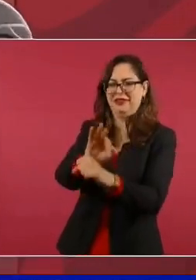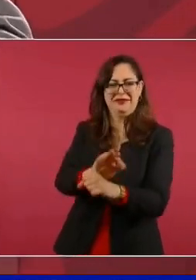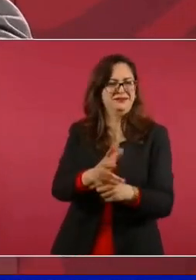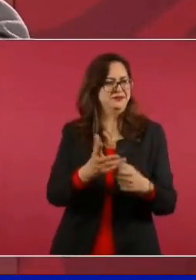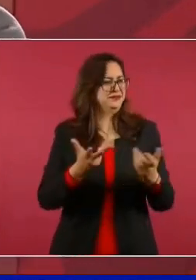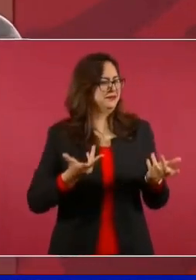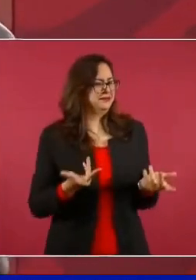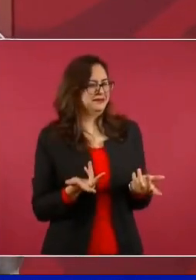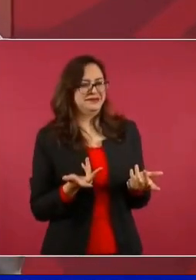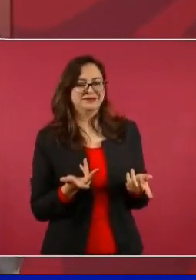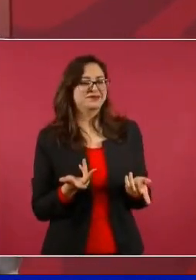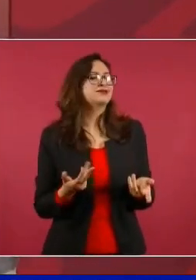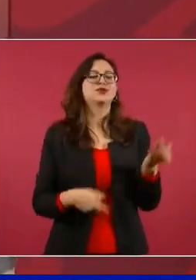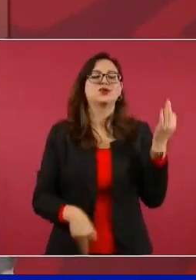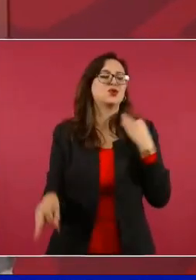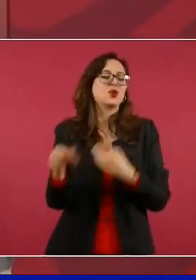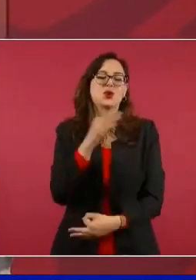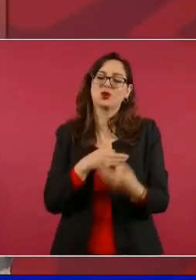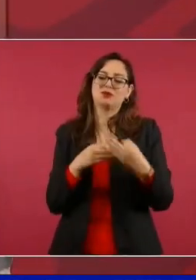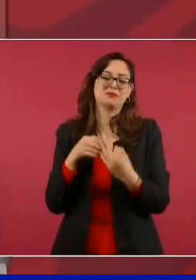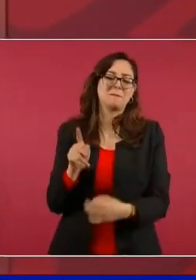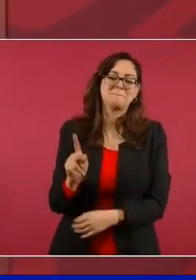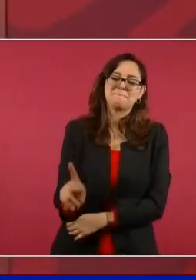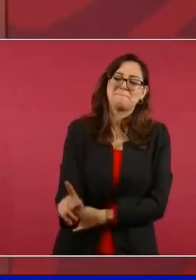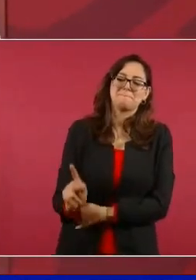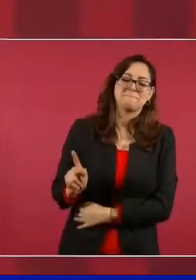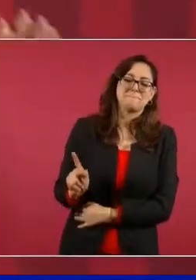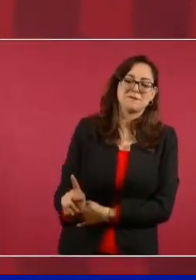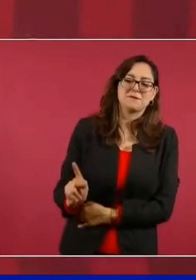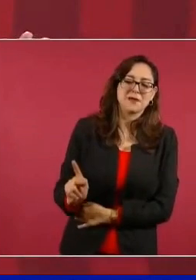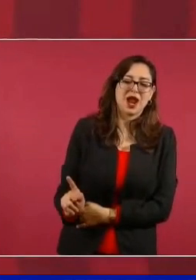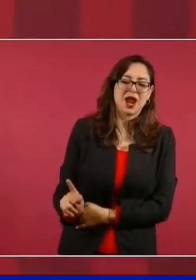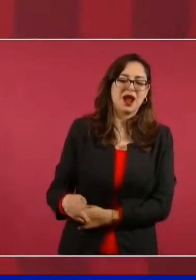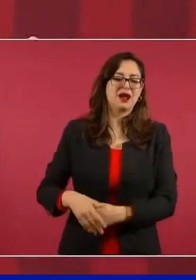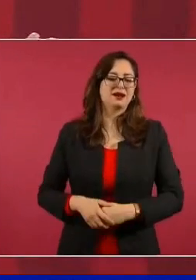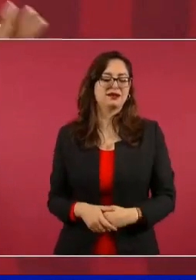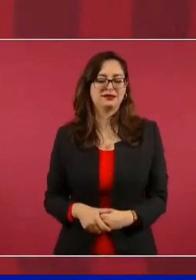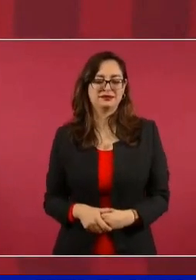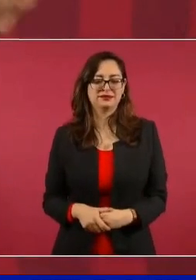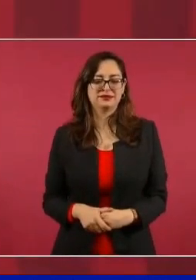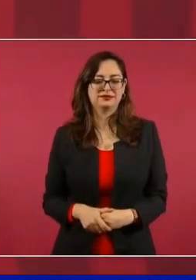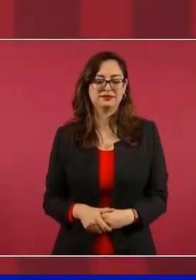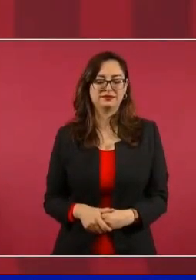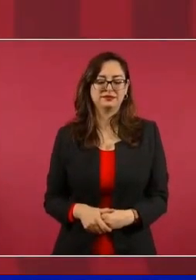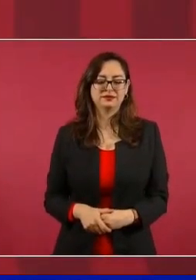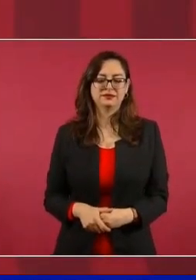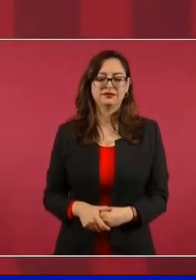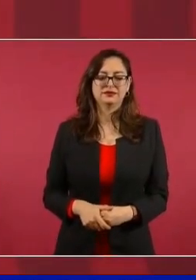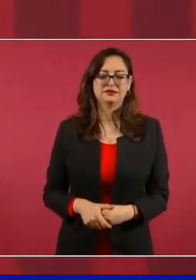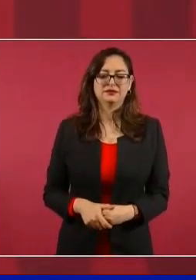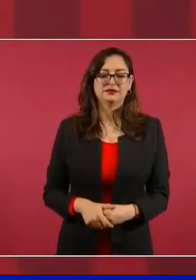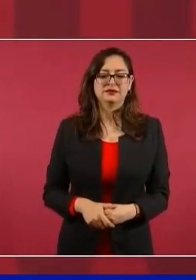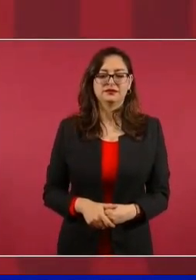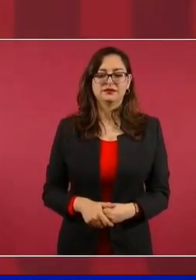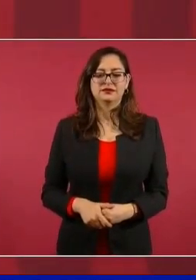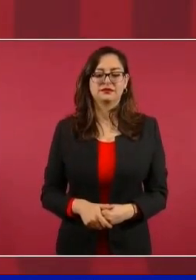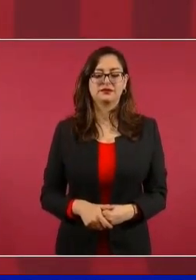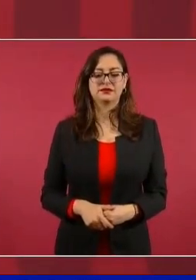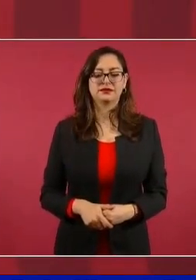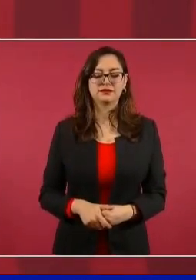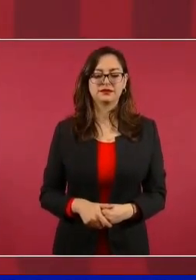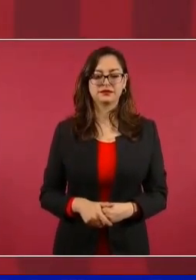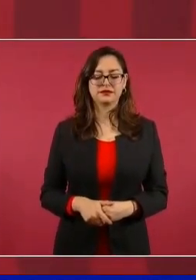porque todo era simular. ¿Dónde estaban los defensores de derechos humanos